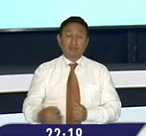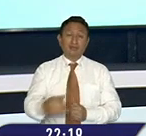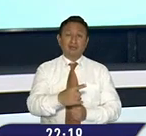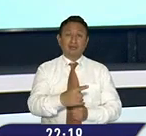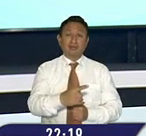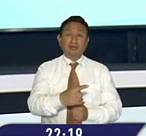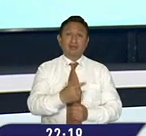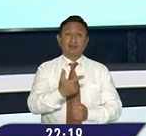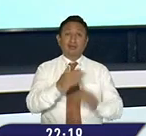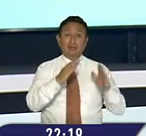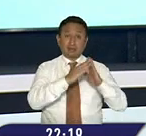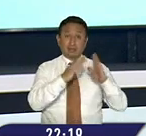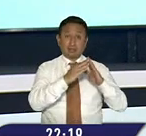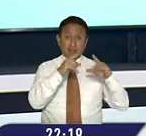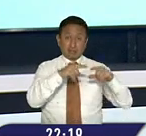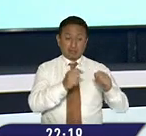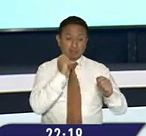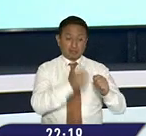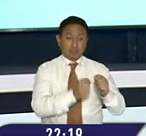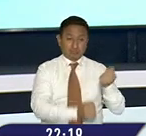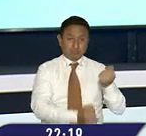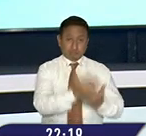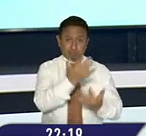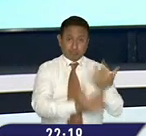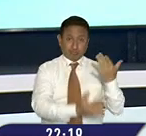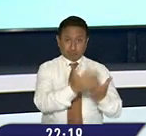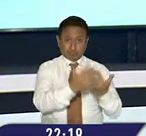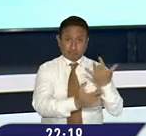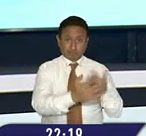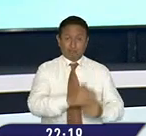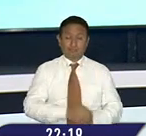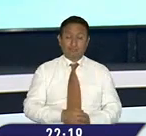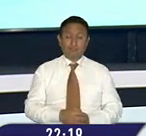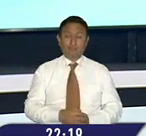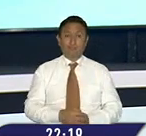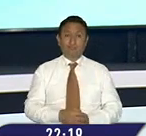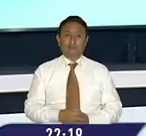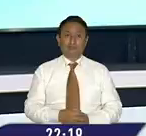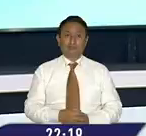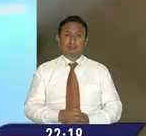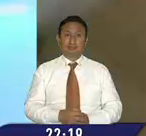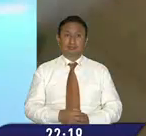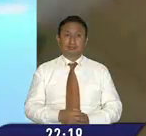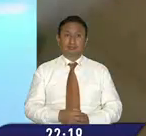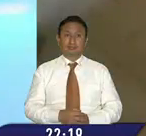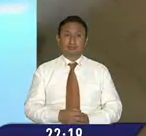a parte de una casa situada en el sector Cristo del Consuelo.